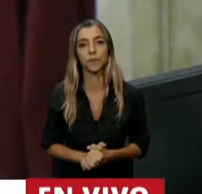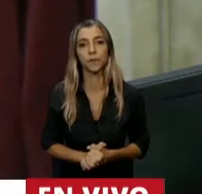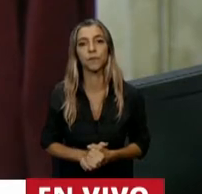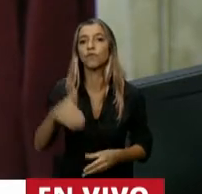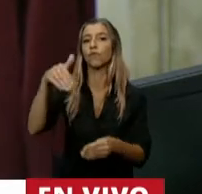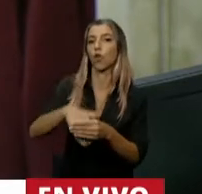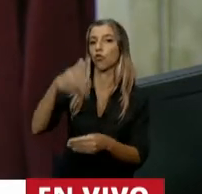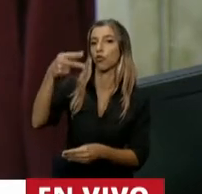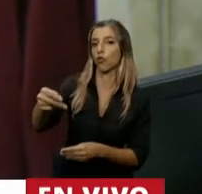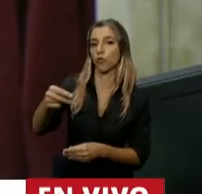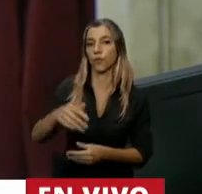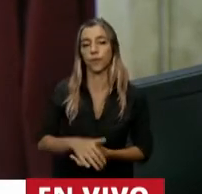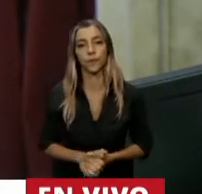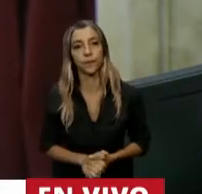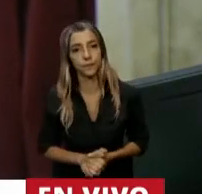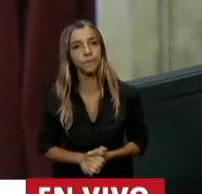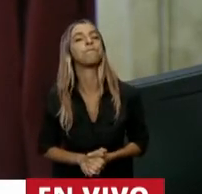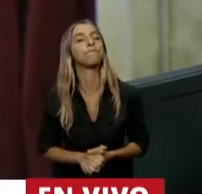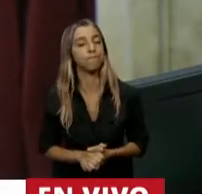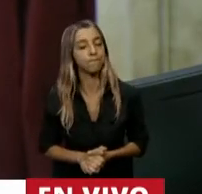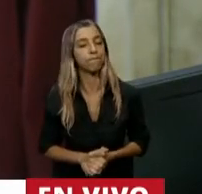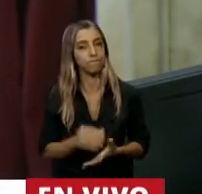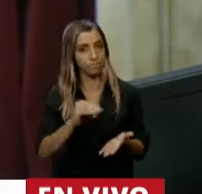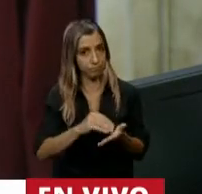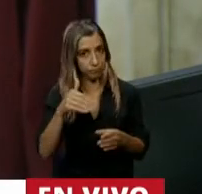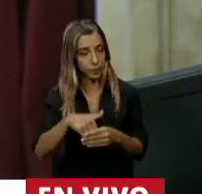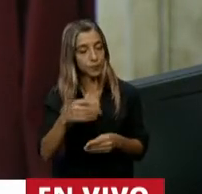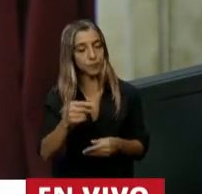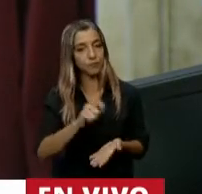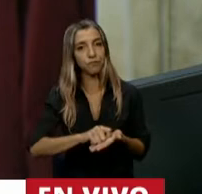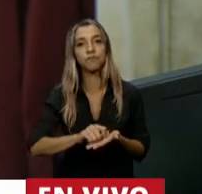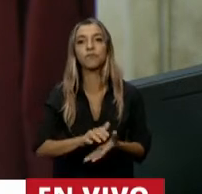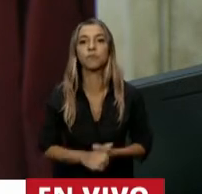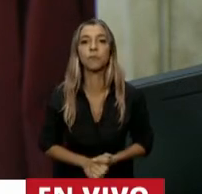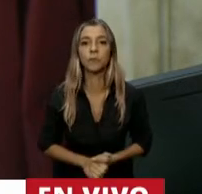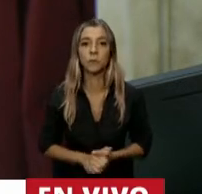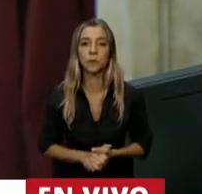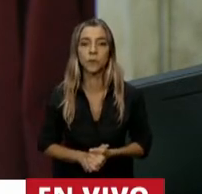Negativo. Y negativo el sentido de su voto.